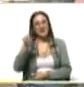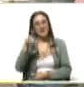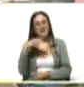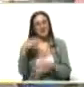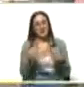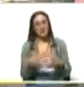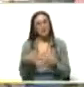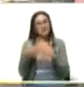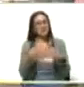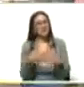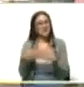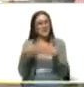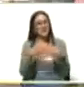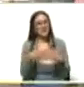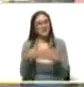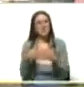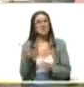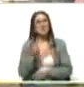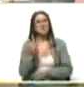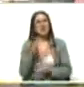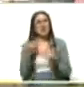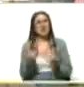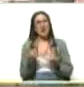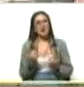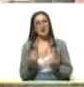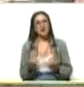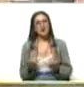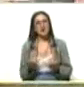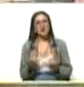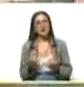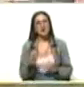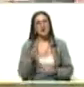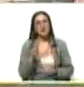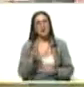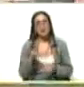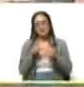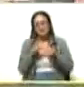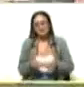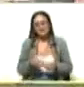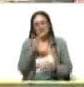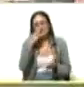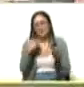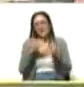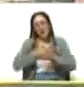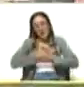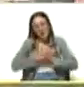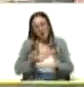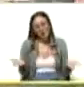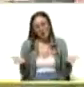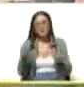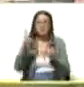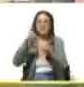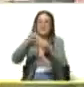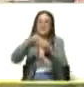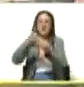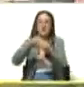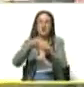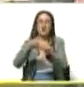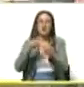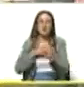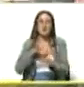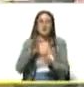Venezuela está aquí. Venezuela siempre estará aquí y a la orden nuestro petróleo y nuestro